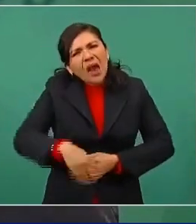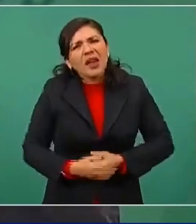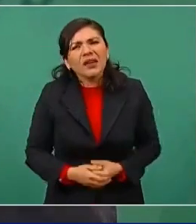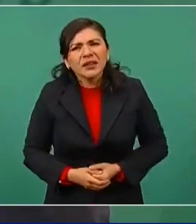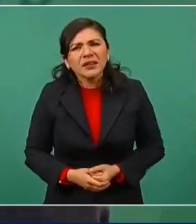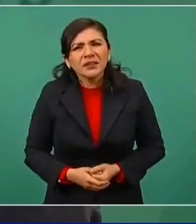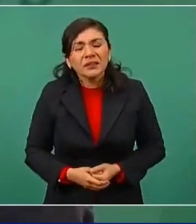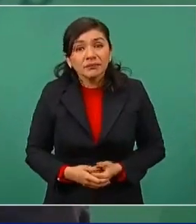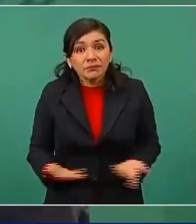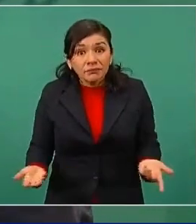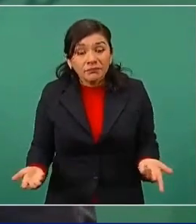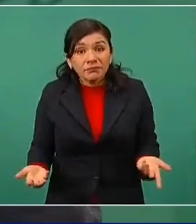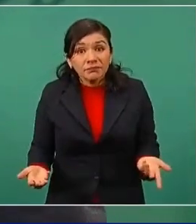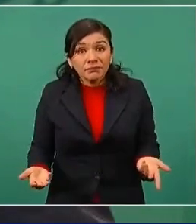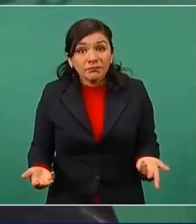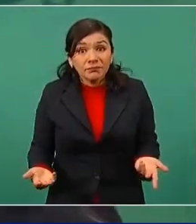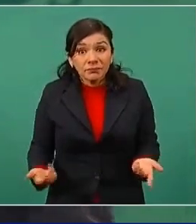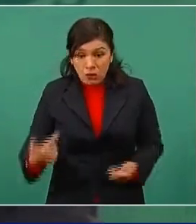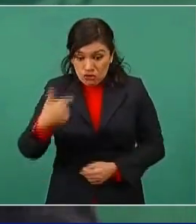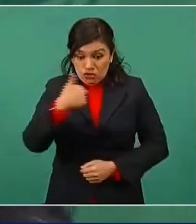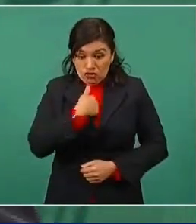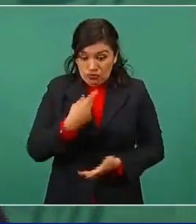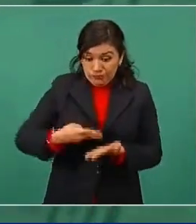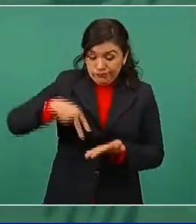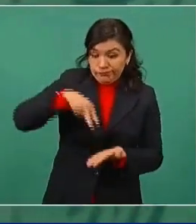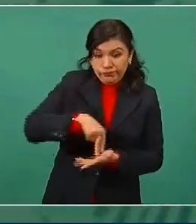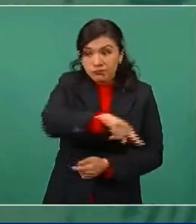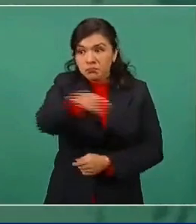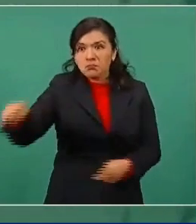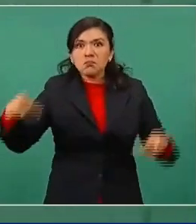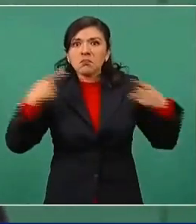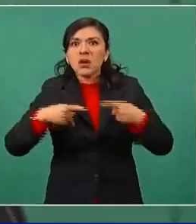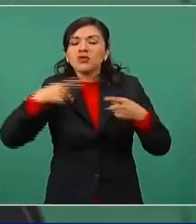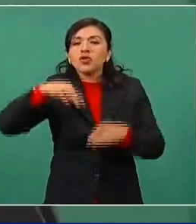Además, al presidente, en mi caso, me eligieron.